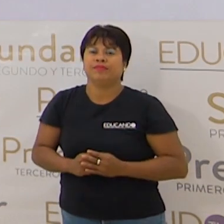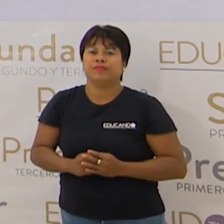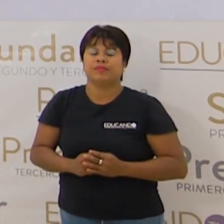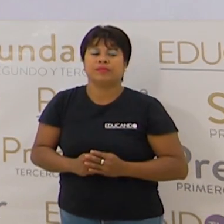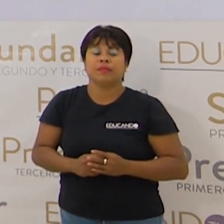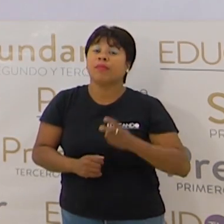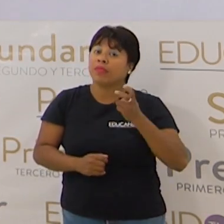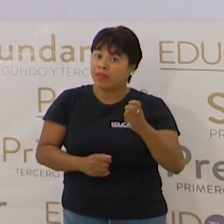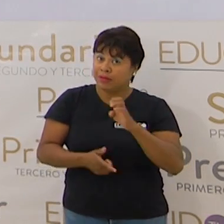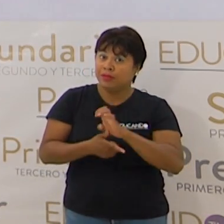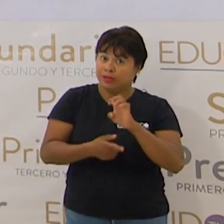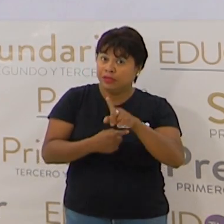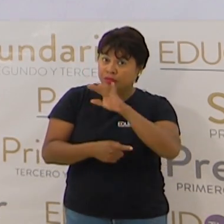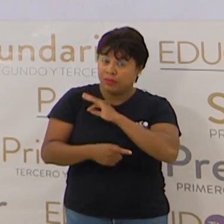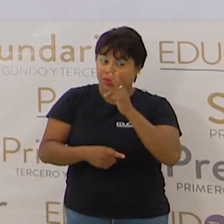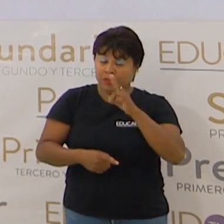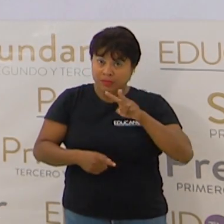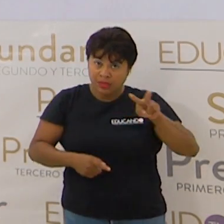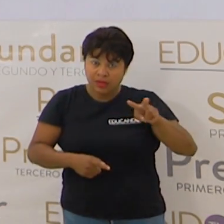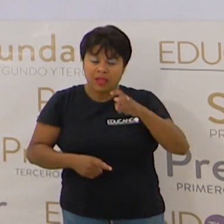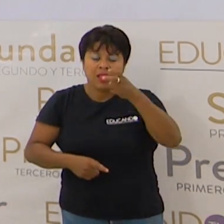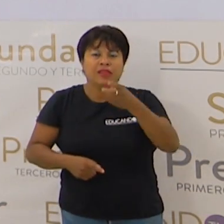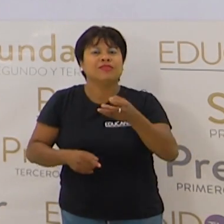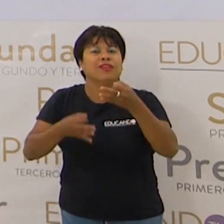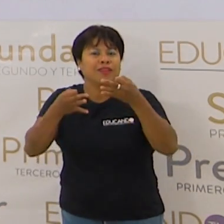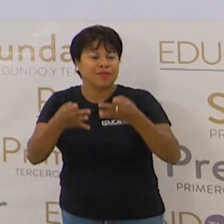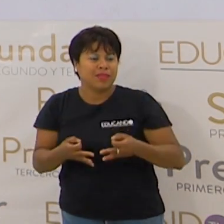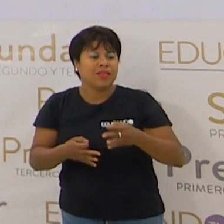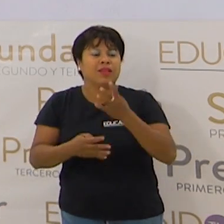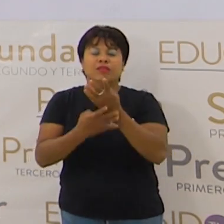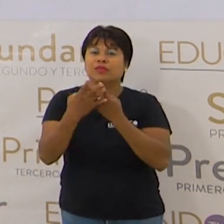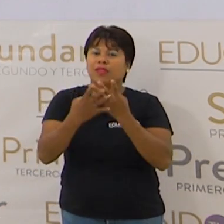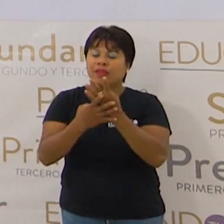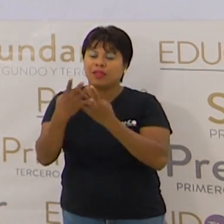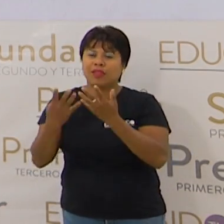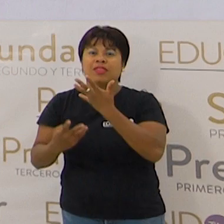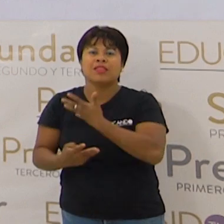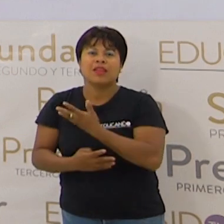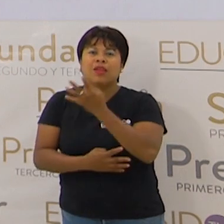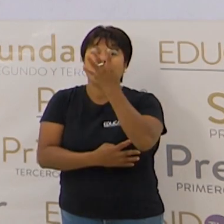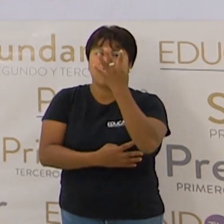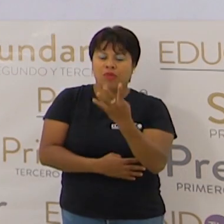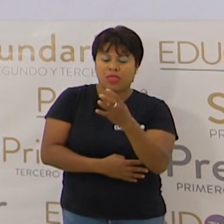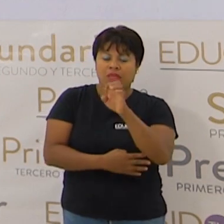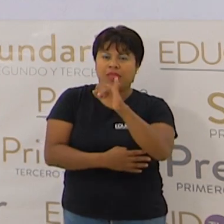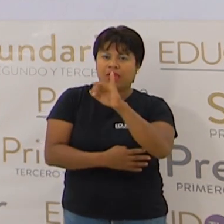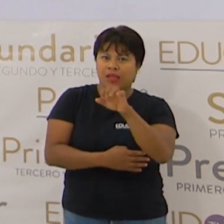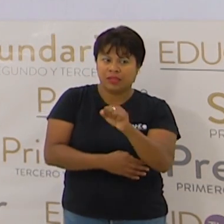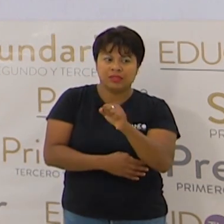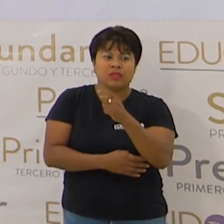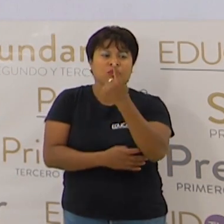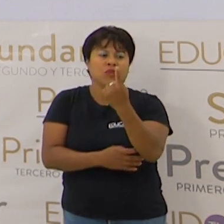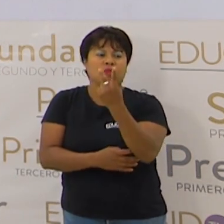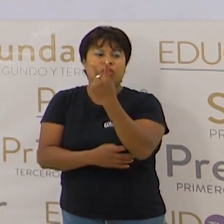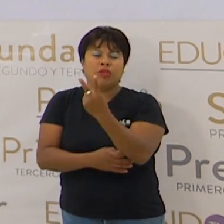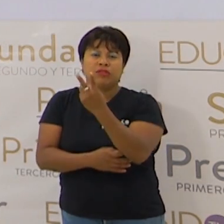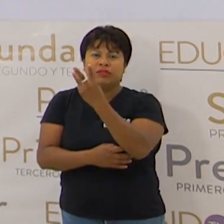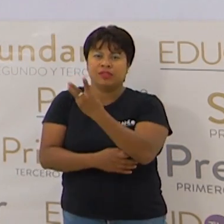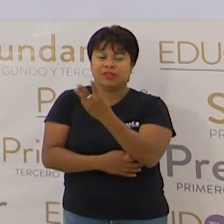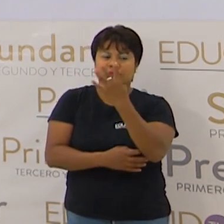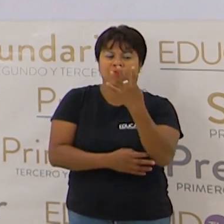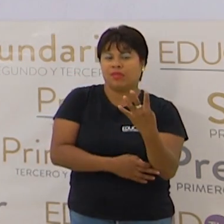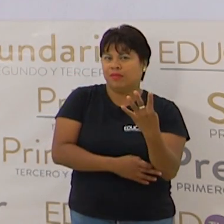4. Y entonces tú puedes observar que realmente los cuadrados tienen 4 ejes de simetría. 1,